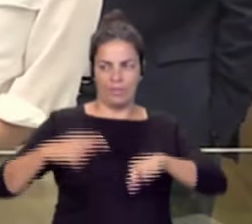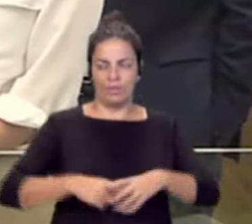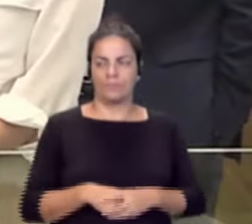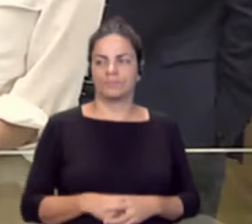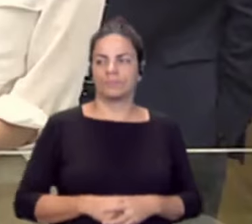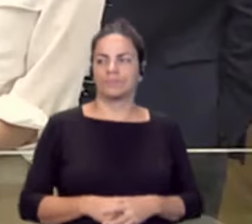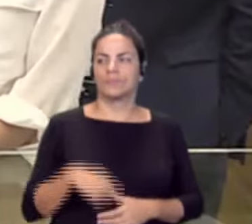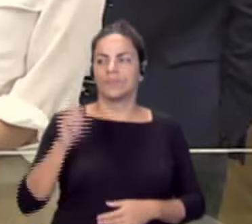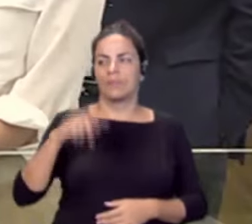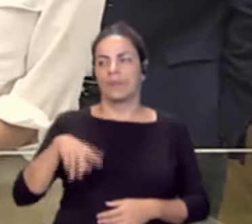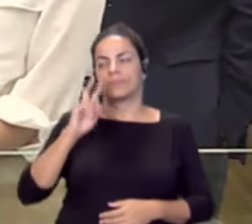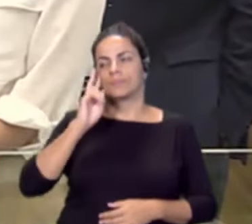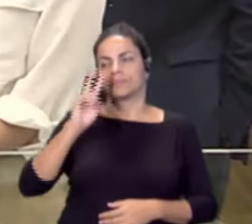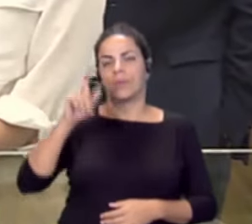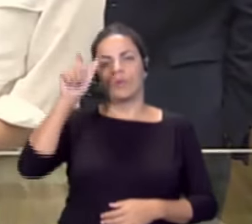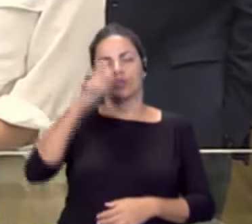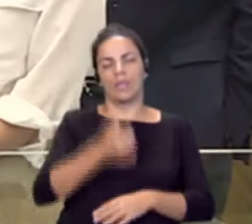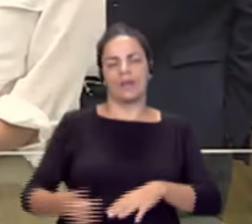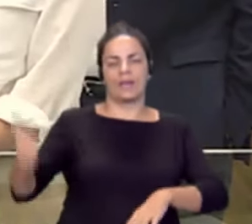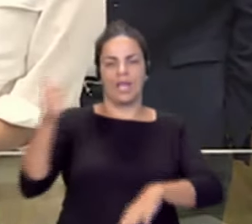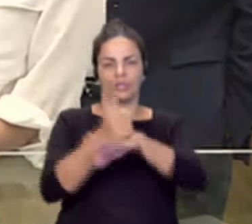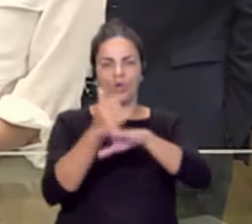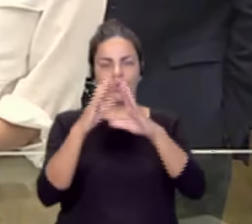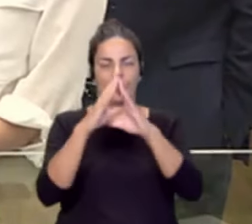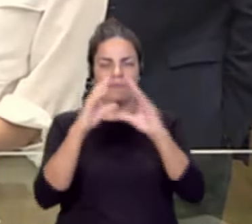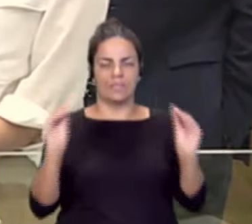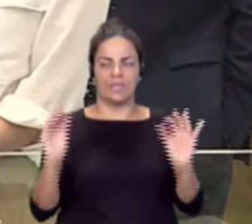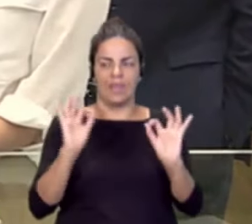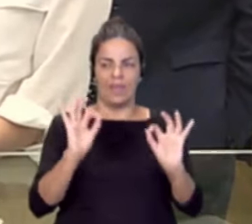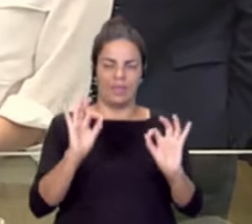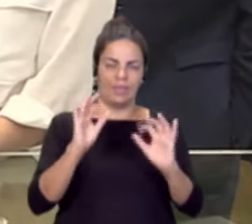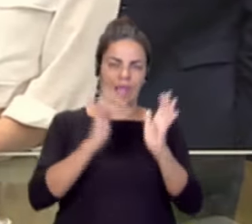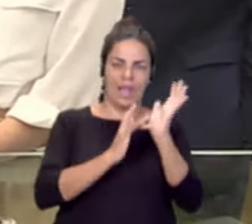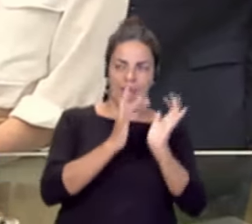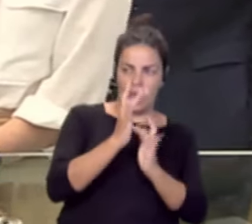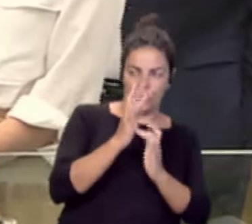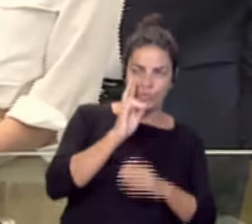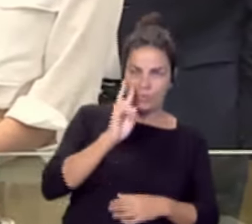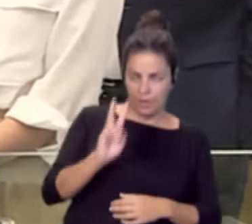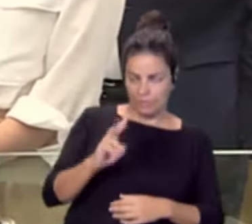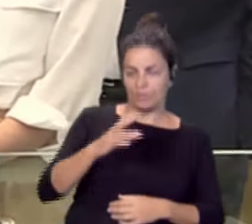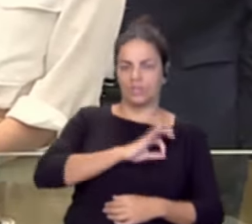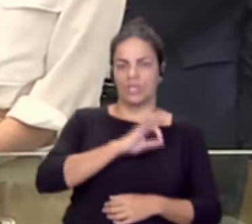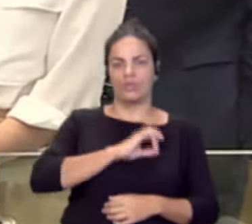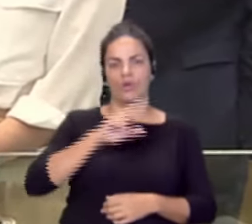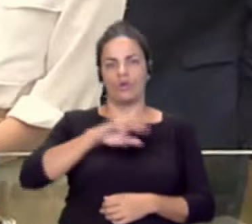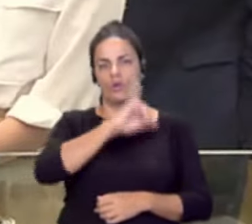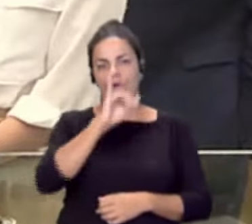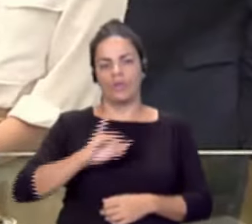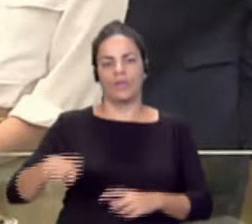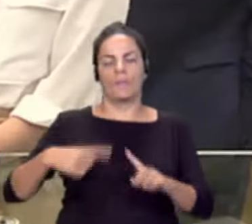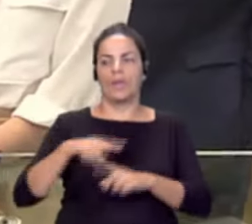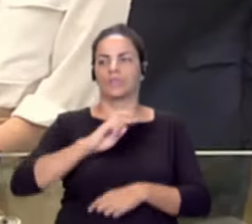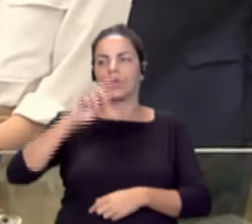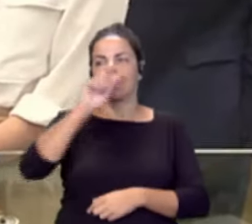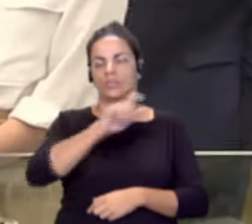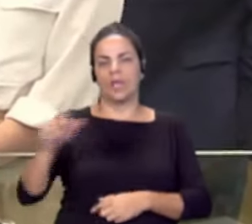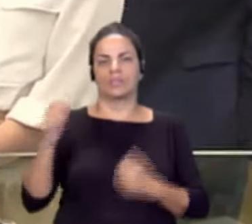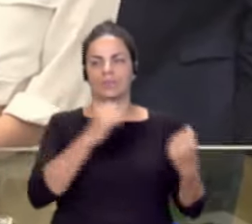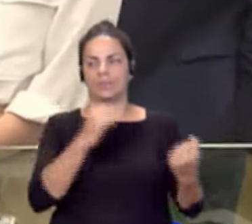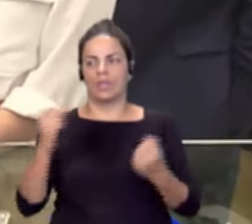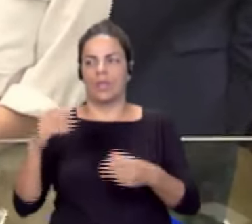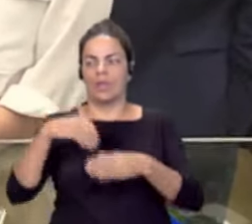Fran Rodríguez, al rector de la Universidad de La Laguna, y también a otras autoridades por parte del Gobierno de Canarias y